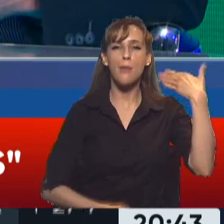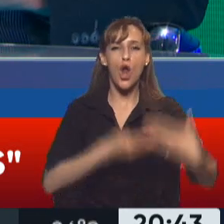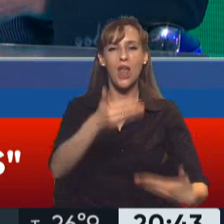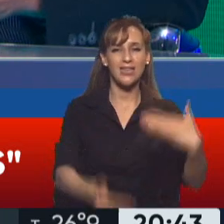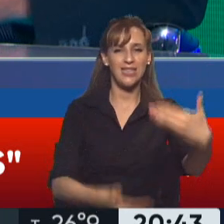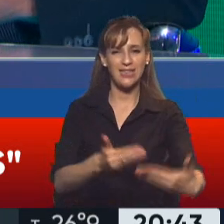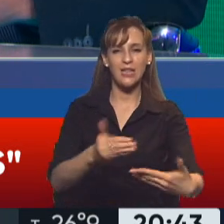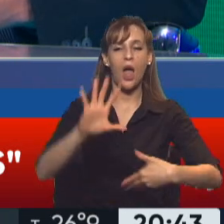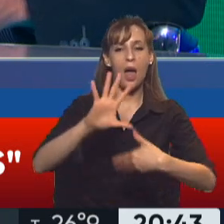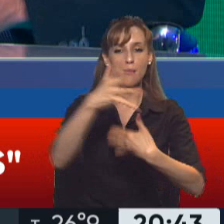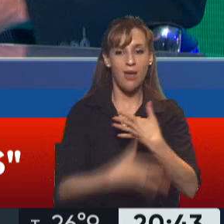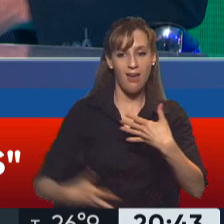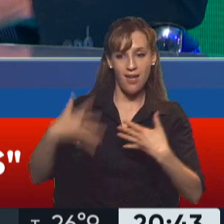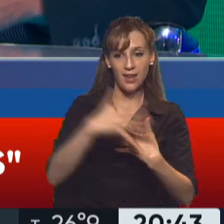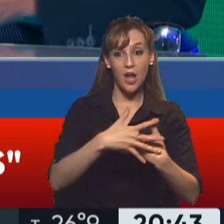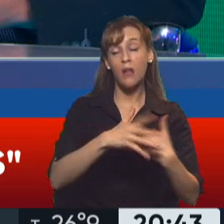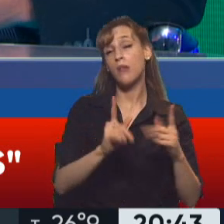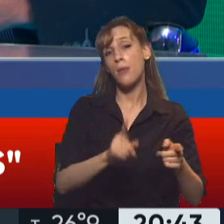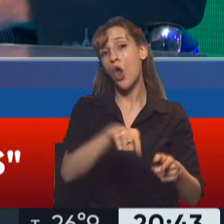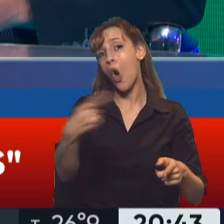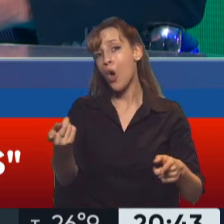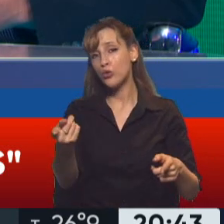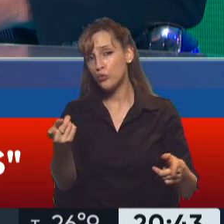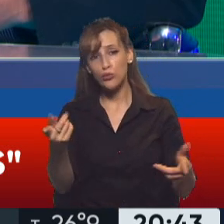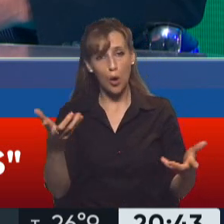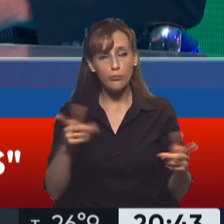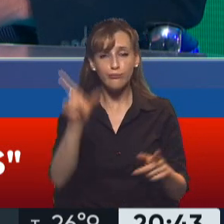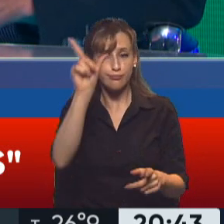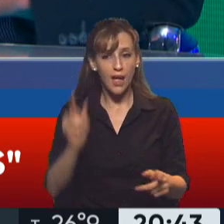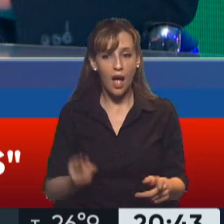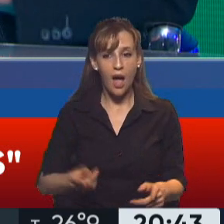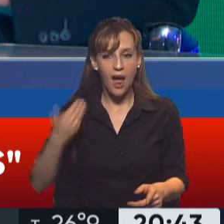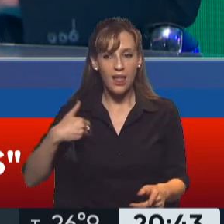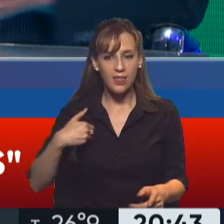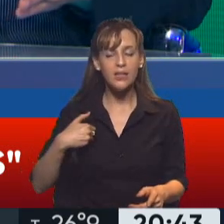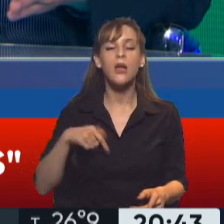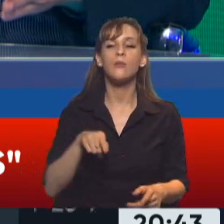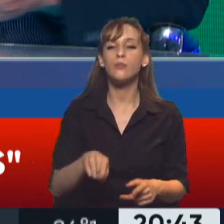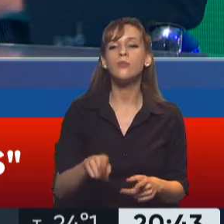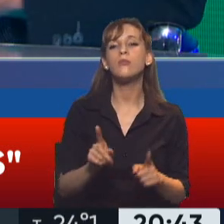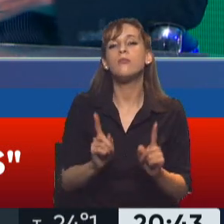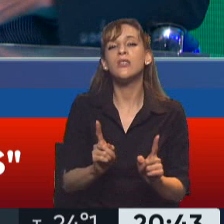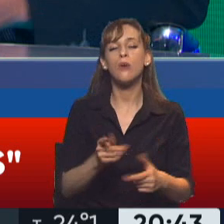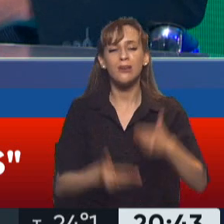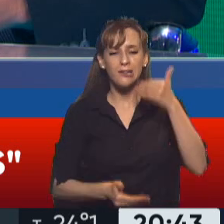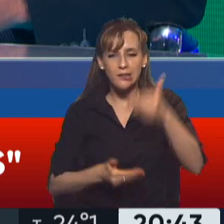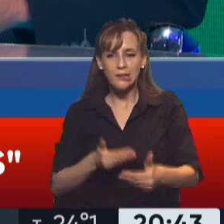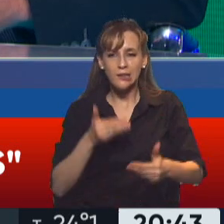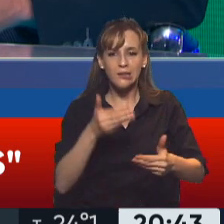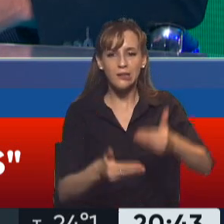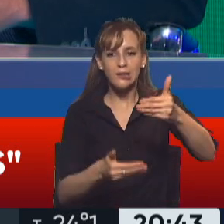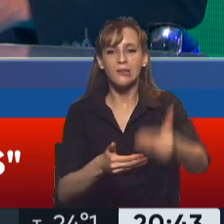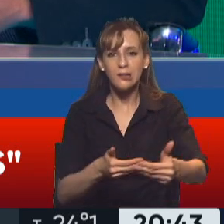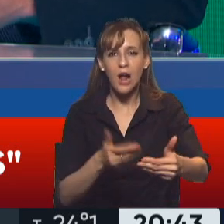Ajá. Latina, también en otros escenarios y, por supuesto, en Argentina. En ese escenario de no avance o de falta de